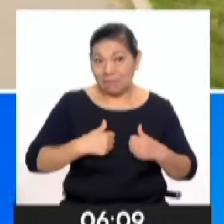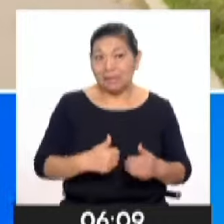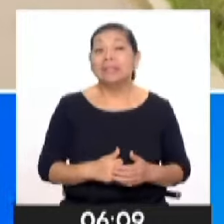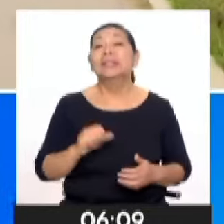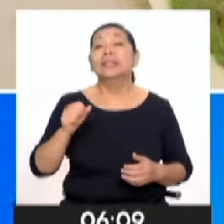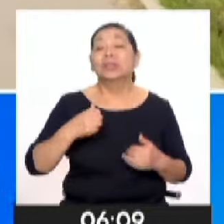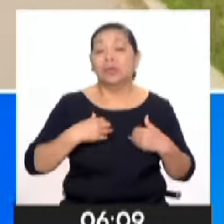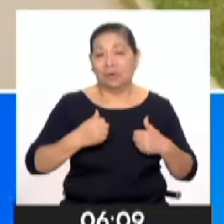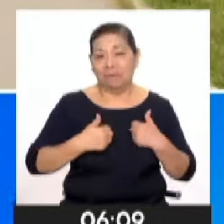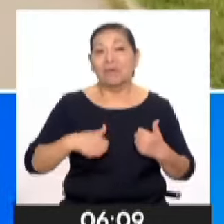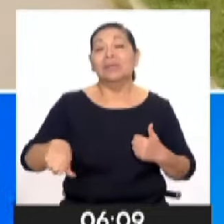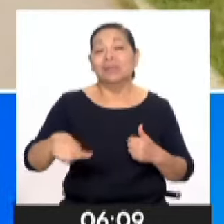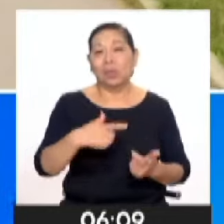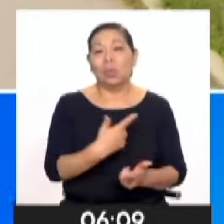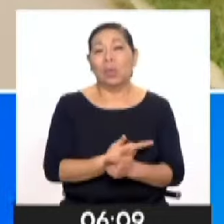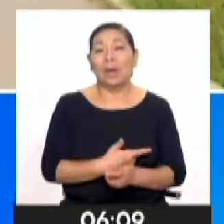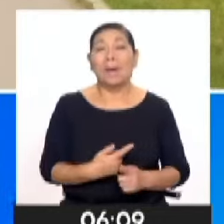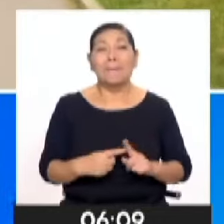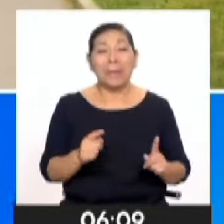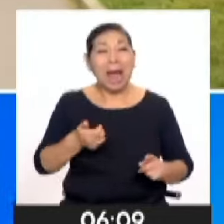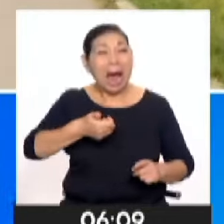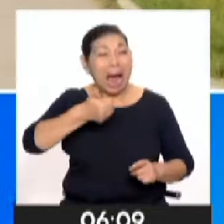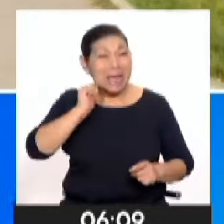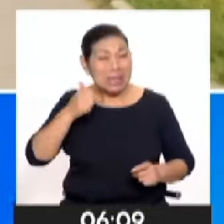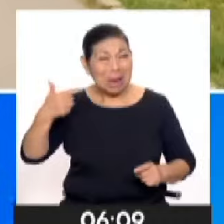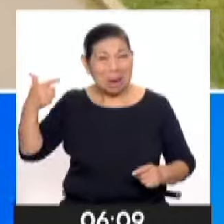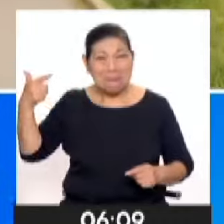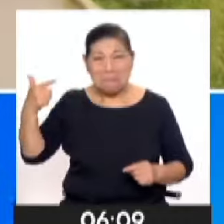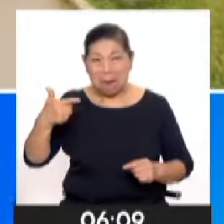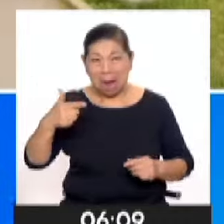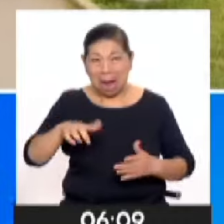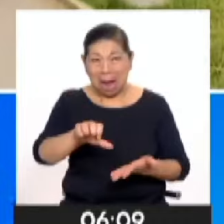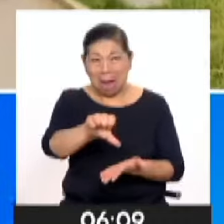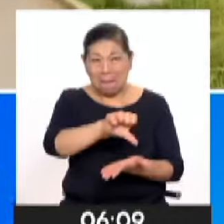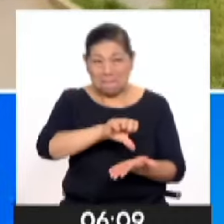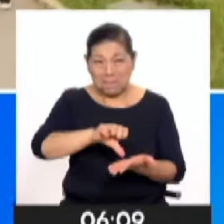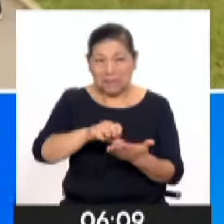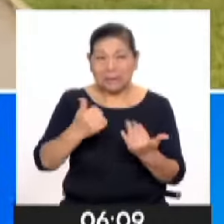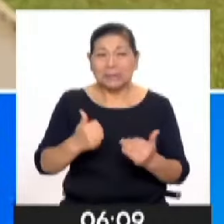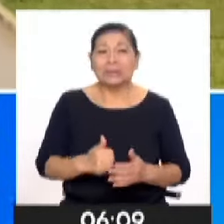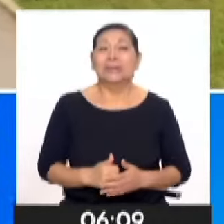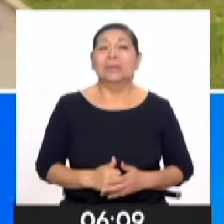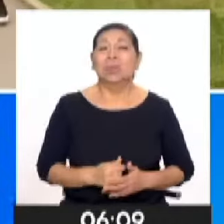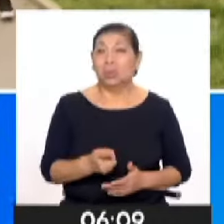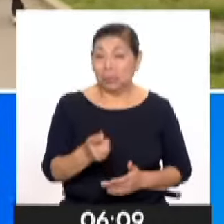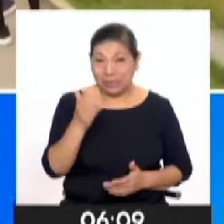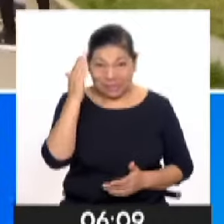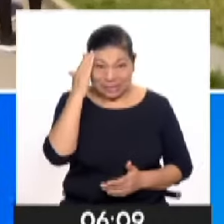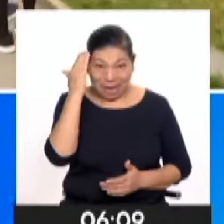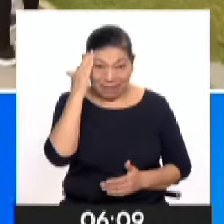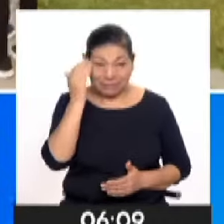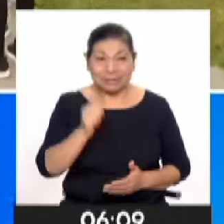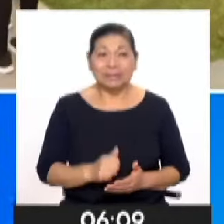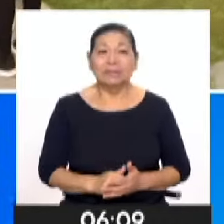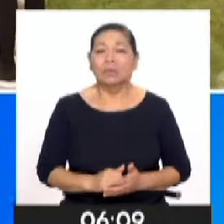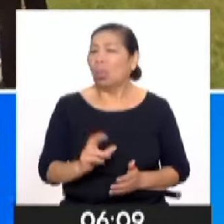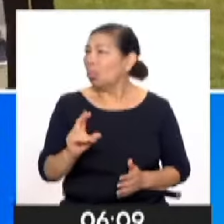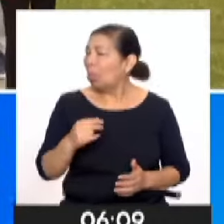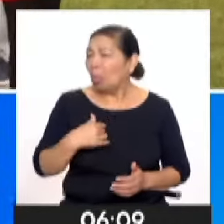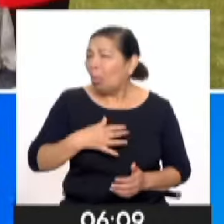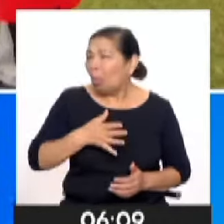también ayer se ha suscitado una balacera exactamente en el parque en el cual nosotros nos encontramos usted tenía conocimiento de